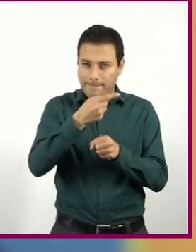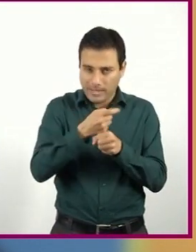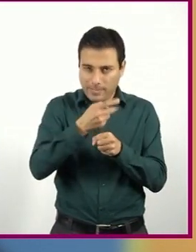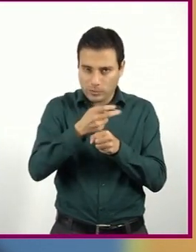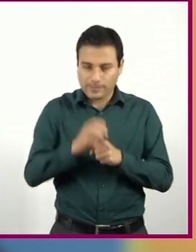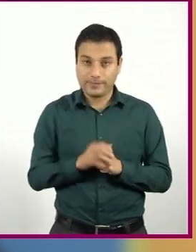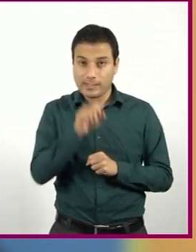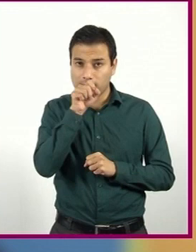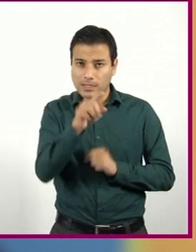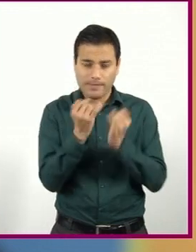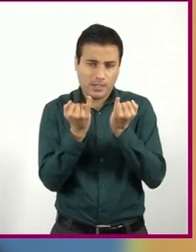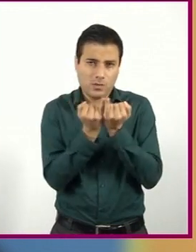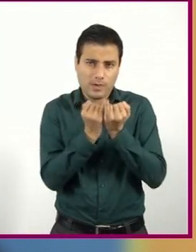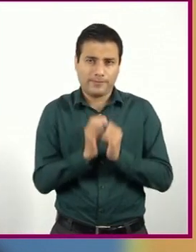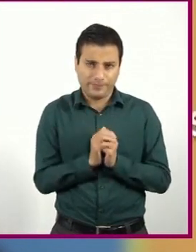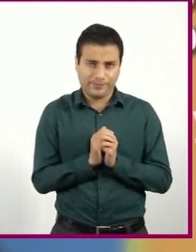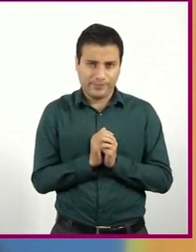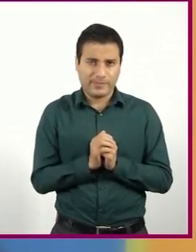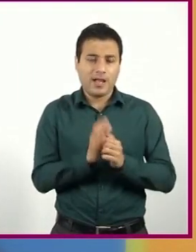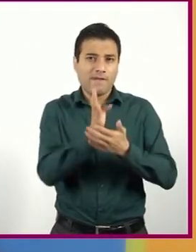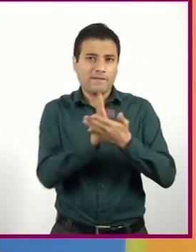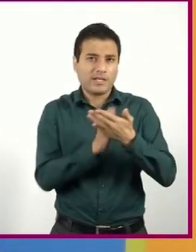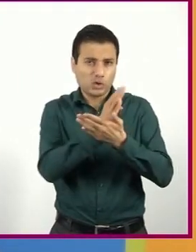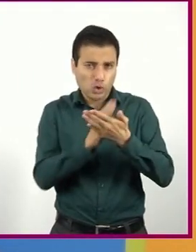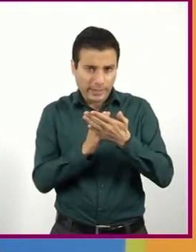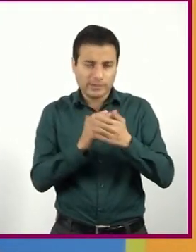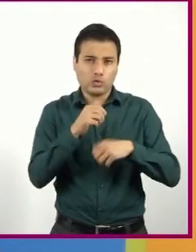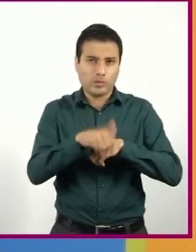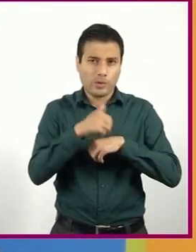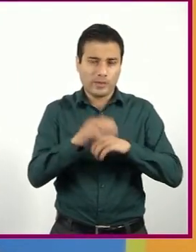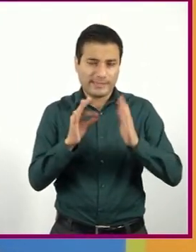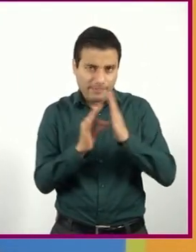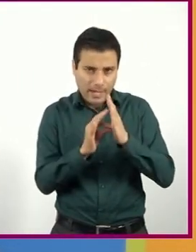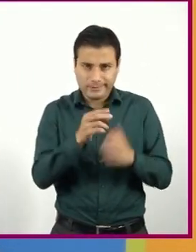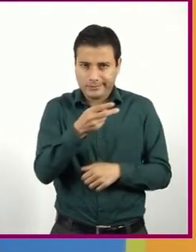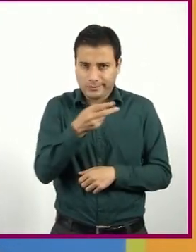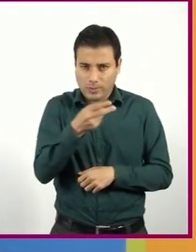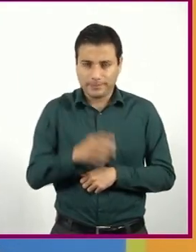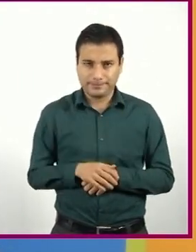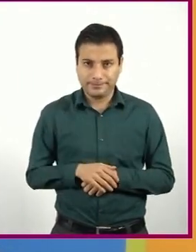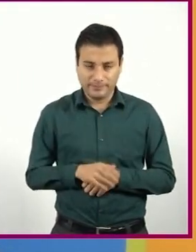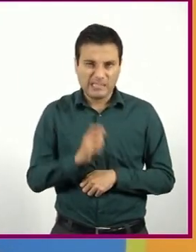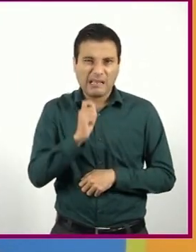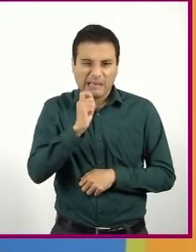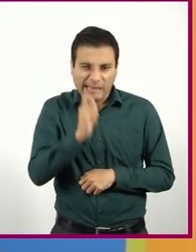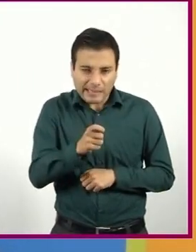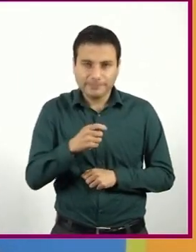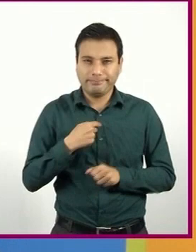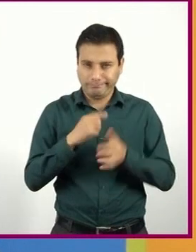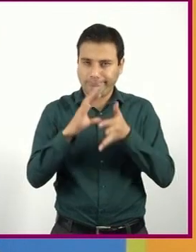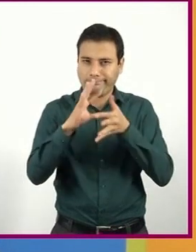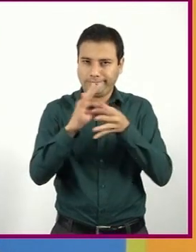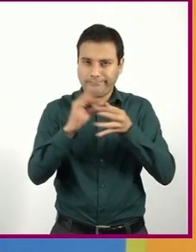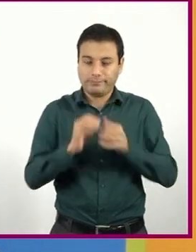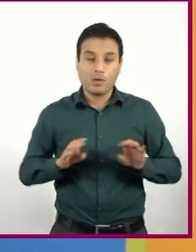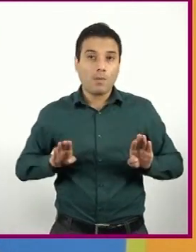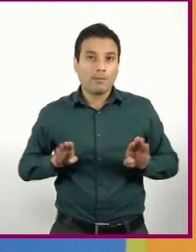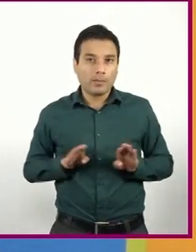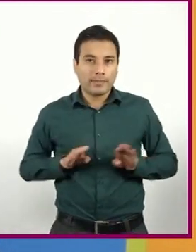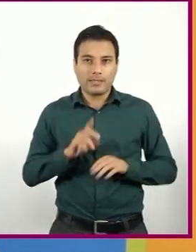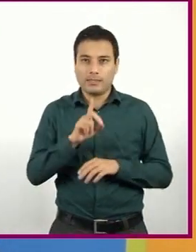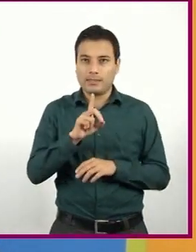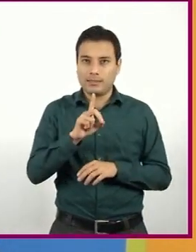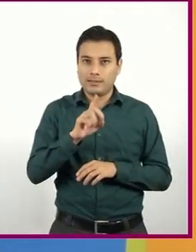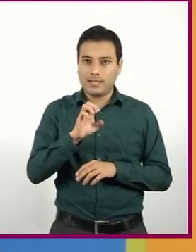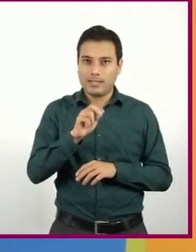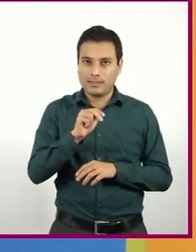representaciones equivalentes entre fracciones y decimales, pero daremos sentido y significado a la propiedad de densidad en las